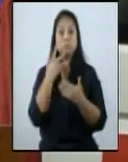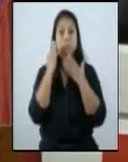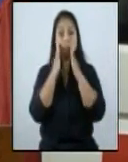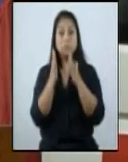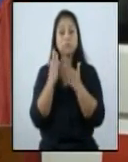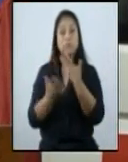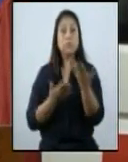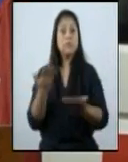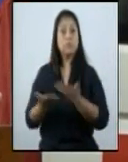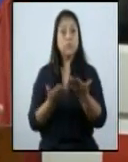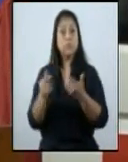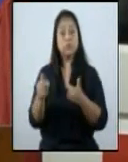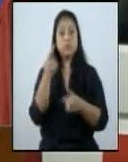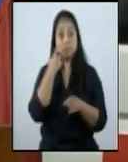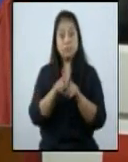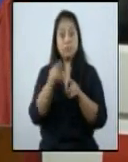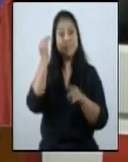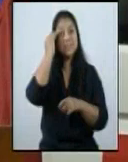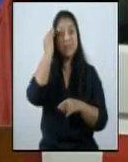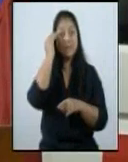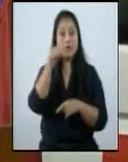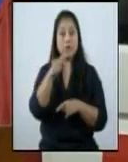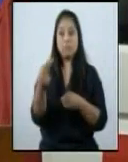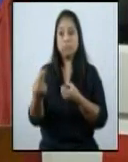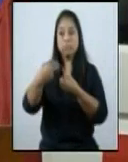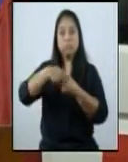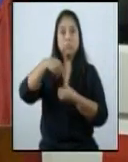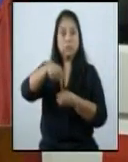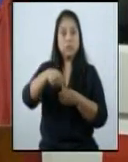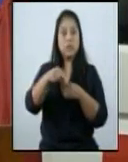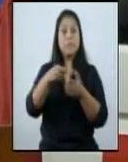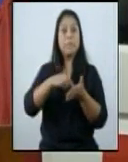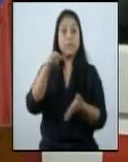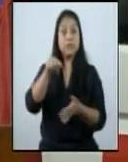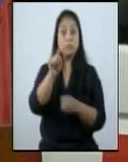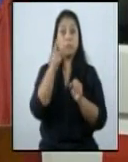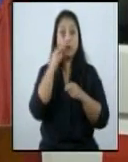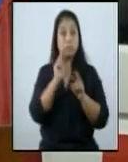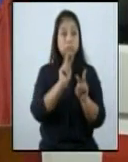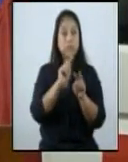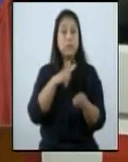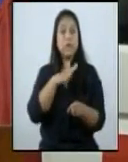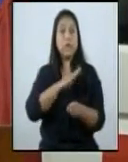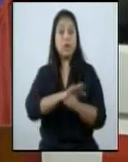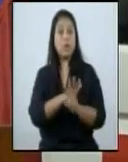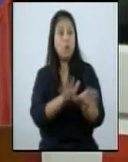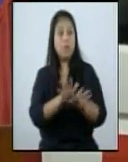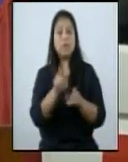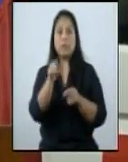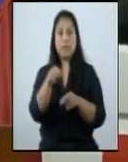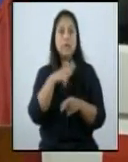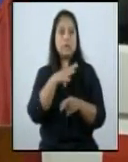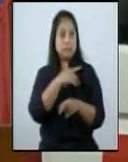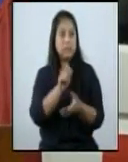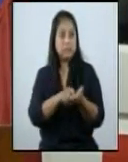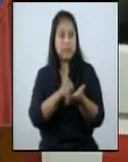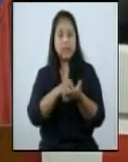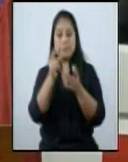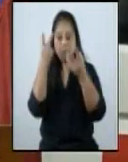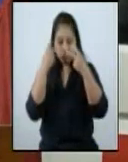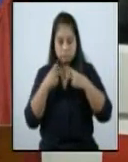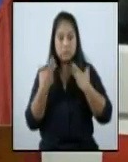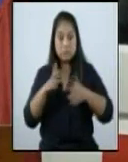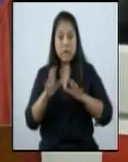poder saber si una persona que entre al país está con coronavirus y poderla llevar a un centro hospitalario y atenderla